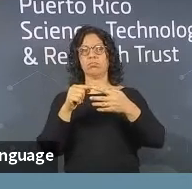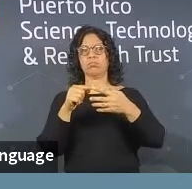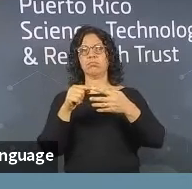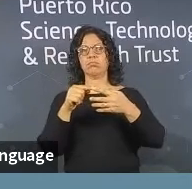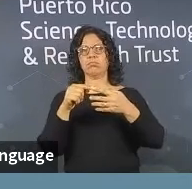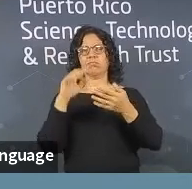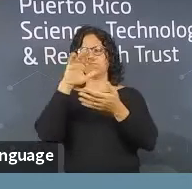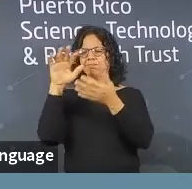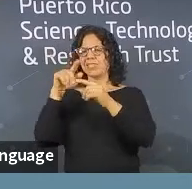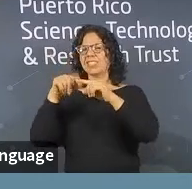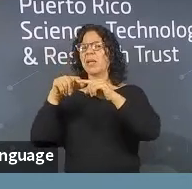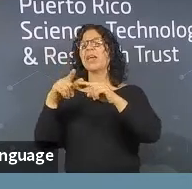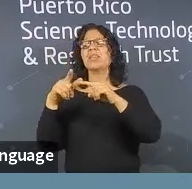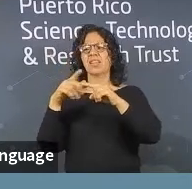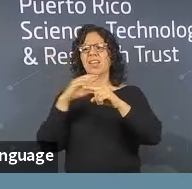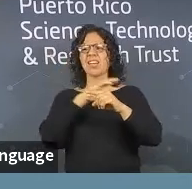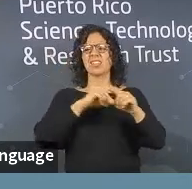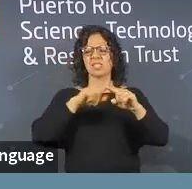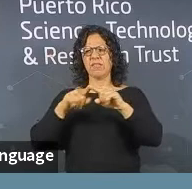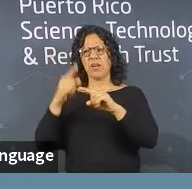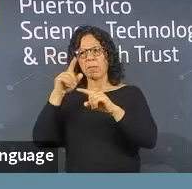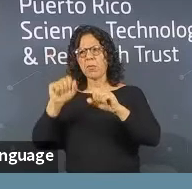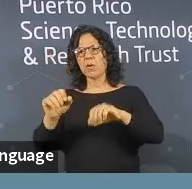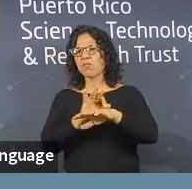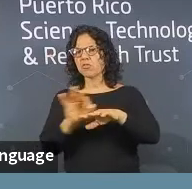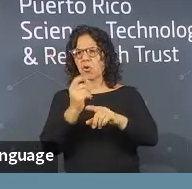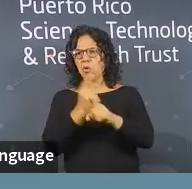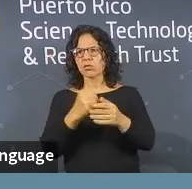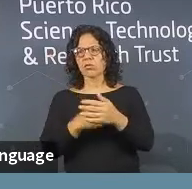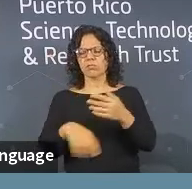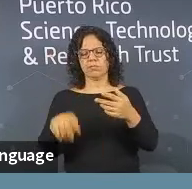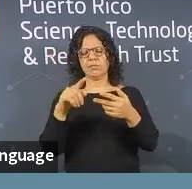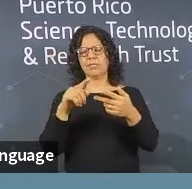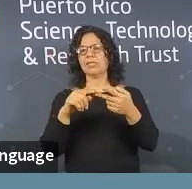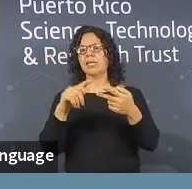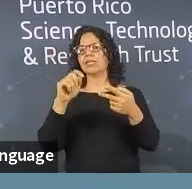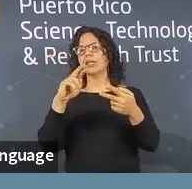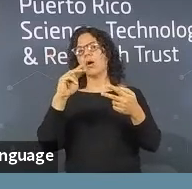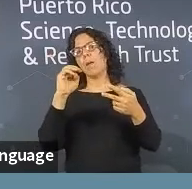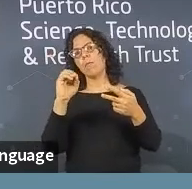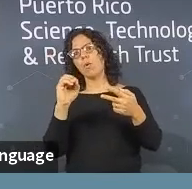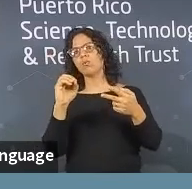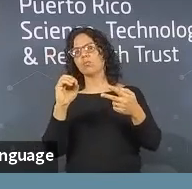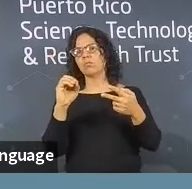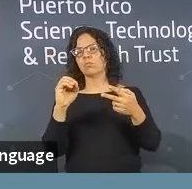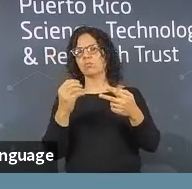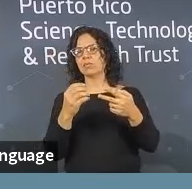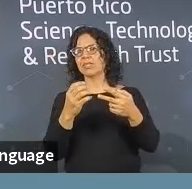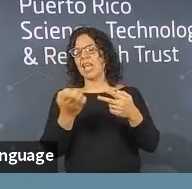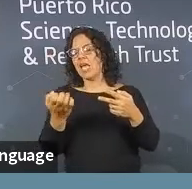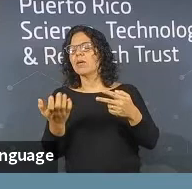depende de muchos factores para que funcione. Termonebulizadora, pues aquí vamos a indagar un poco más en equipo